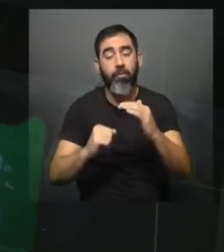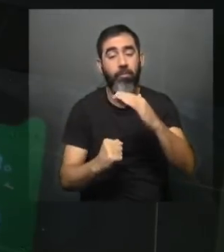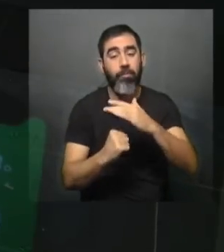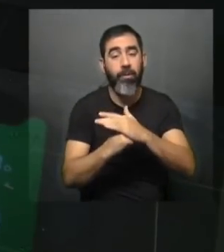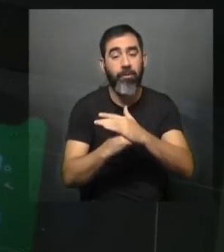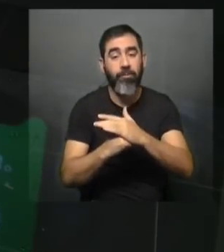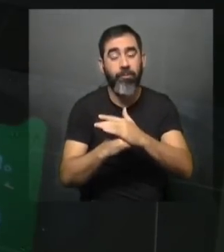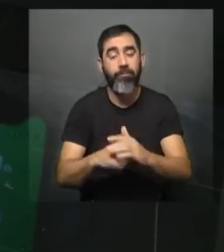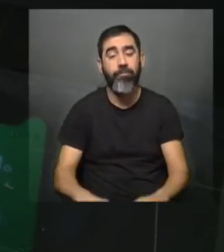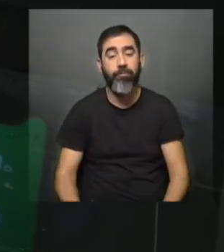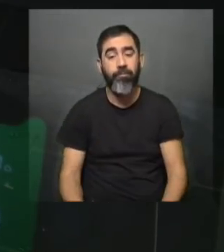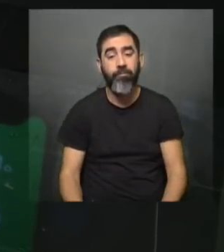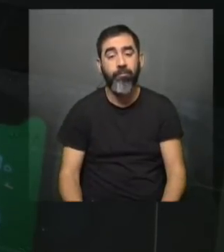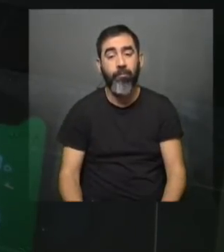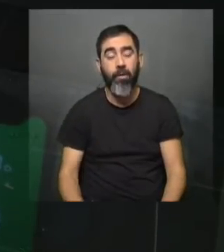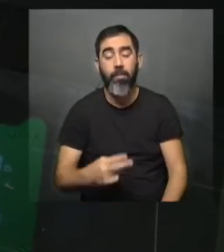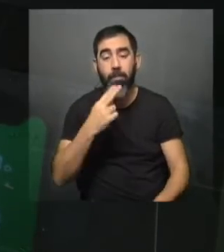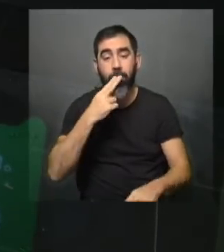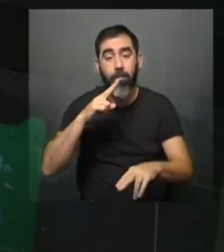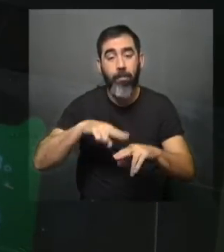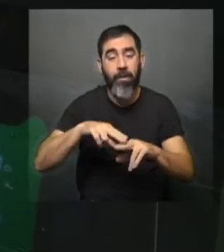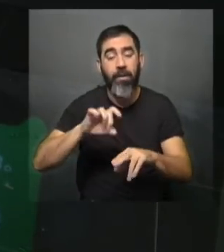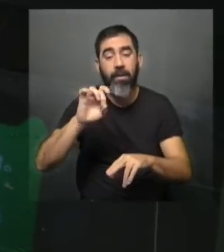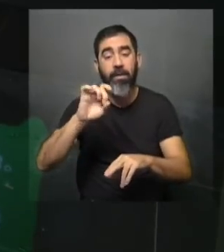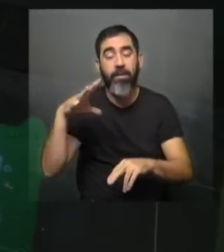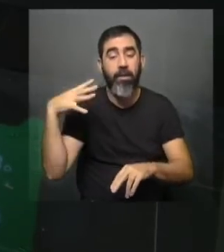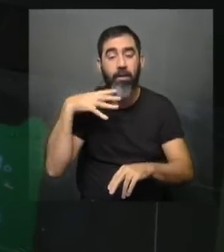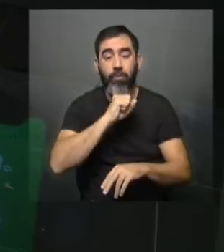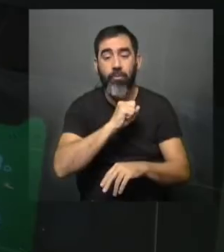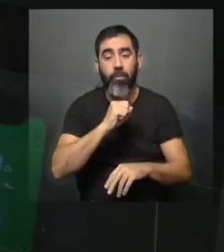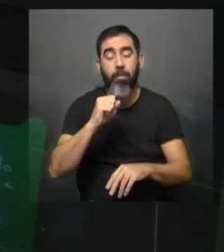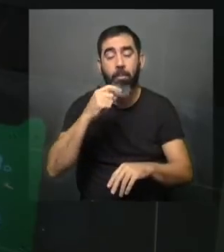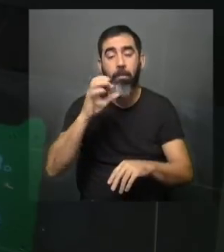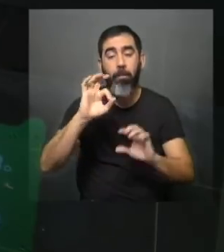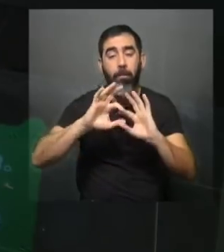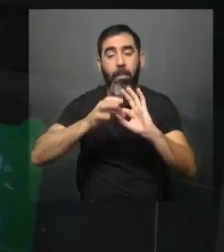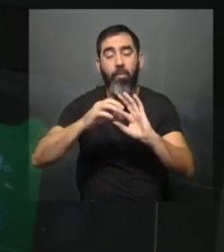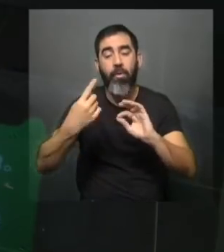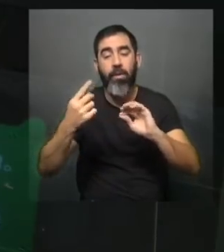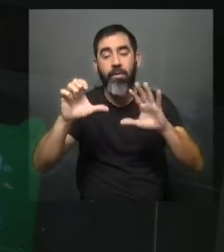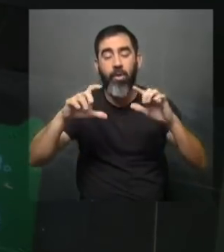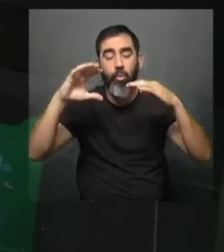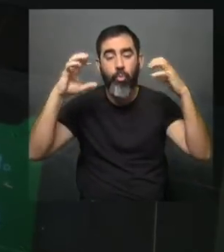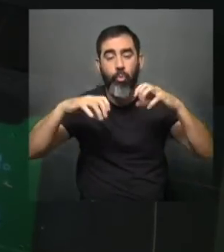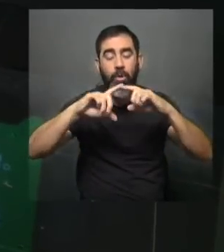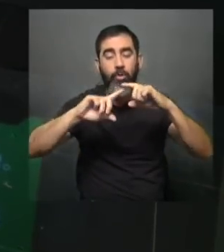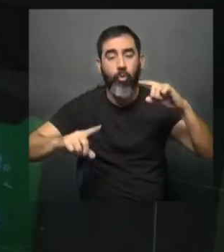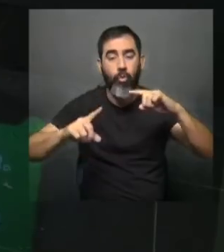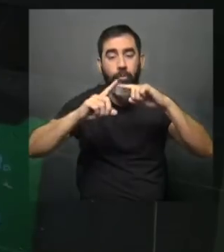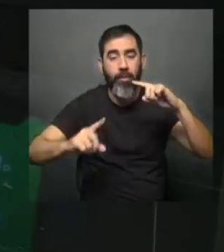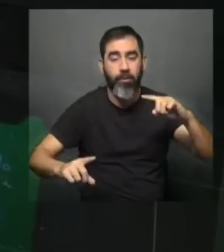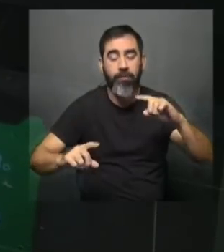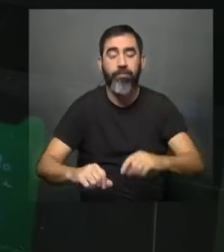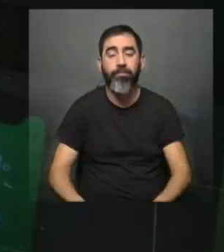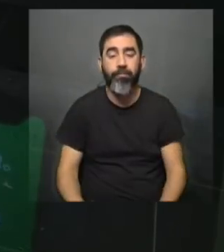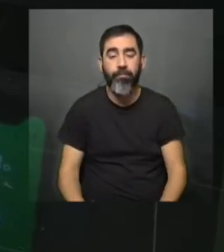será la máxima para esta jornada de martes 15 de agosto bien miércoles 16 se viene la lluvia así las tormentas según indica meteorología